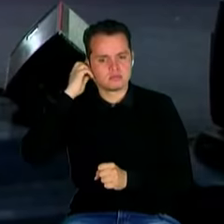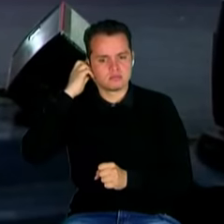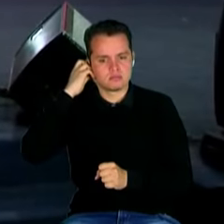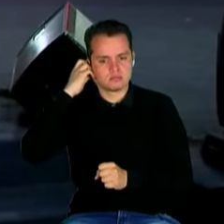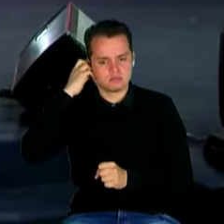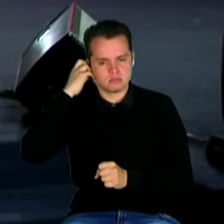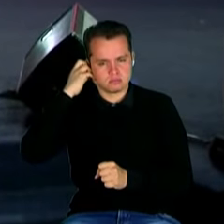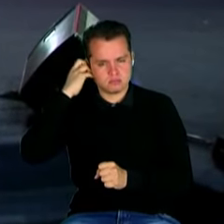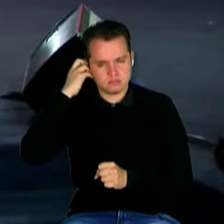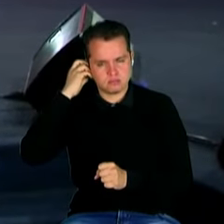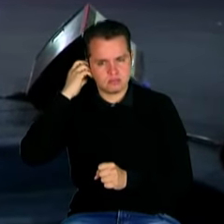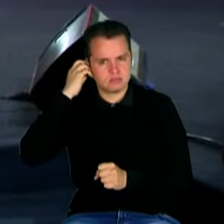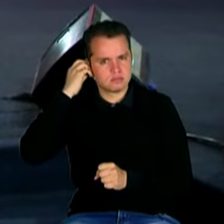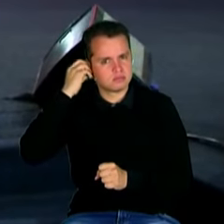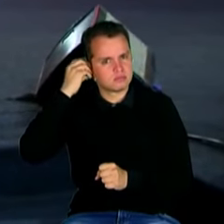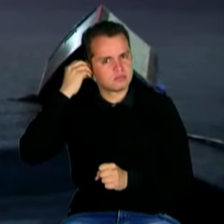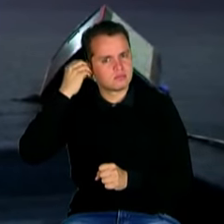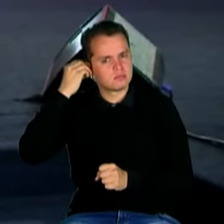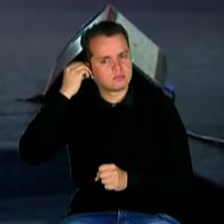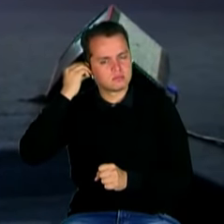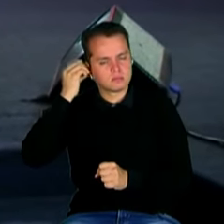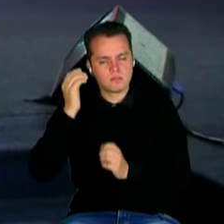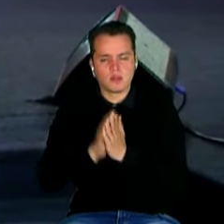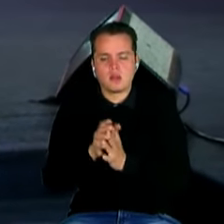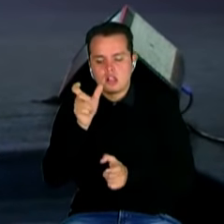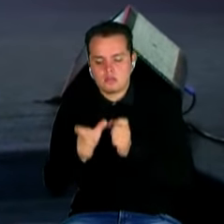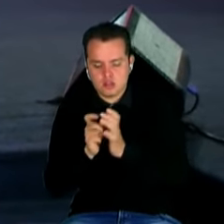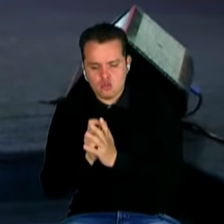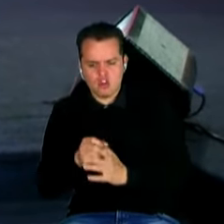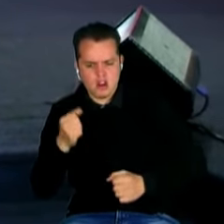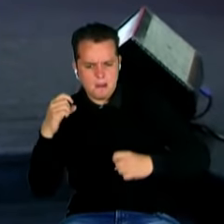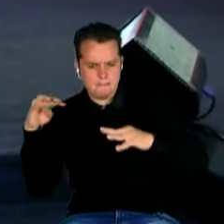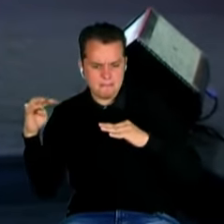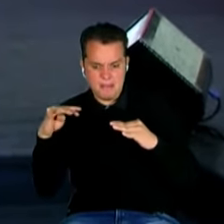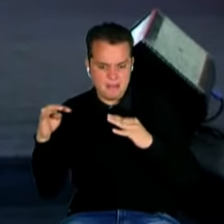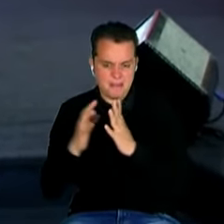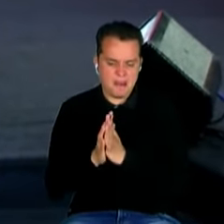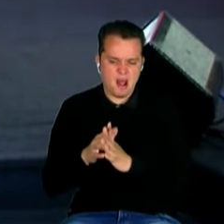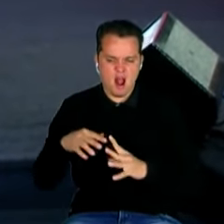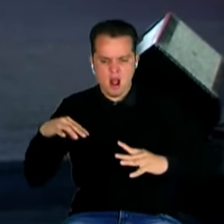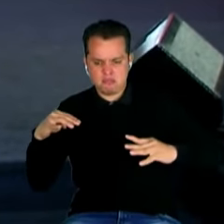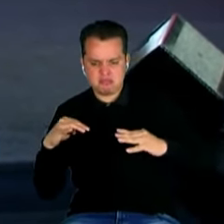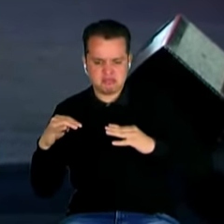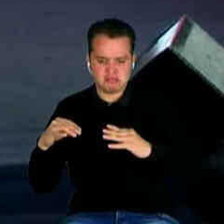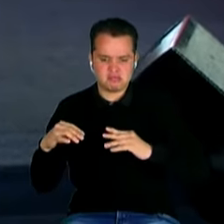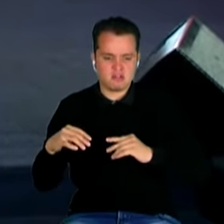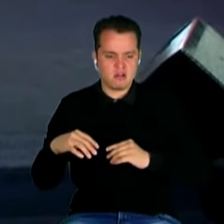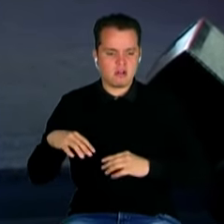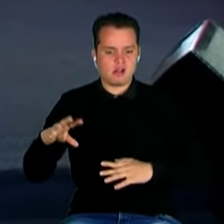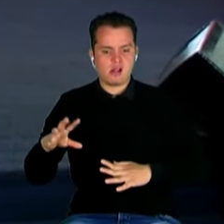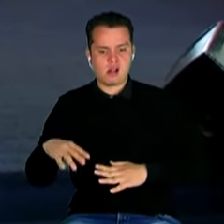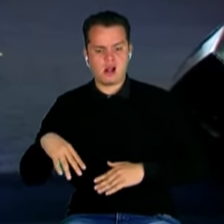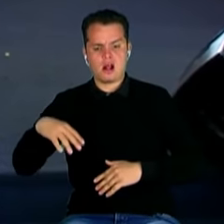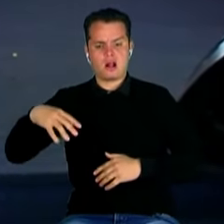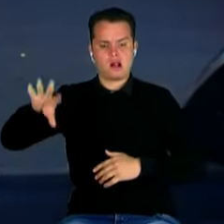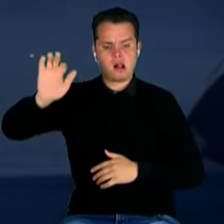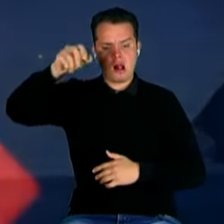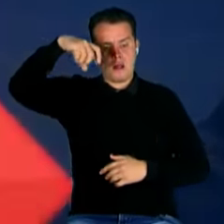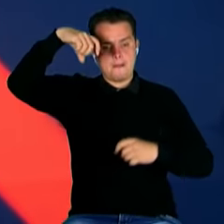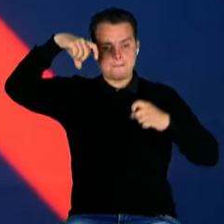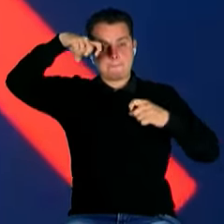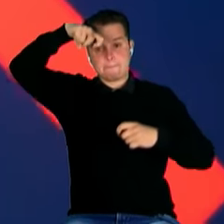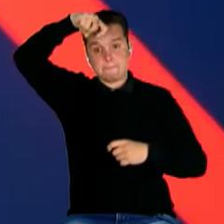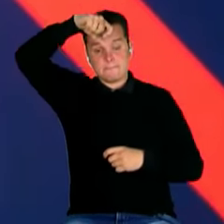servicio militar y habían alcanzado y honrado y en fin luchado, batallado, el emperador le repartía